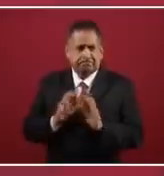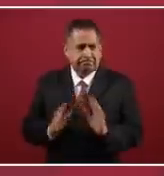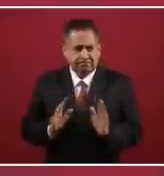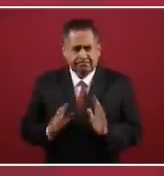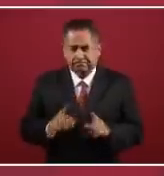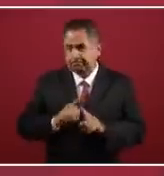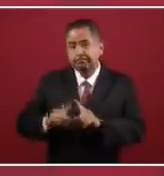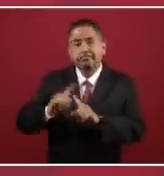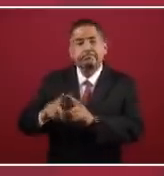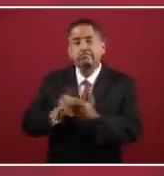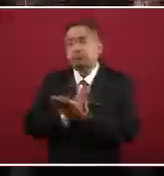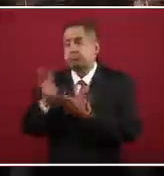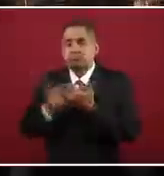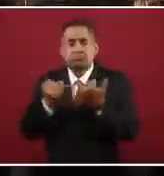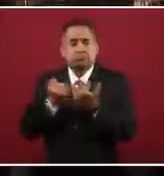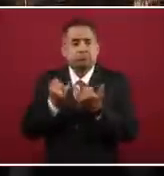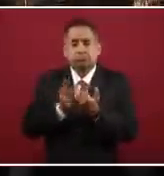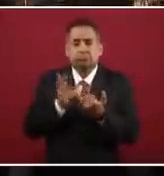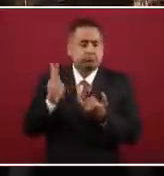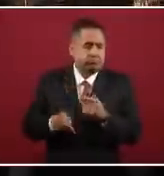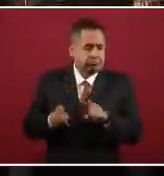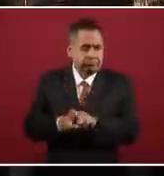programas y